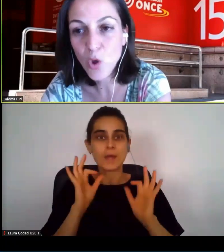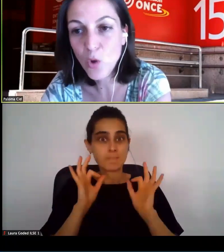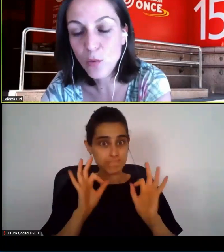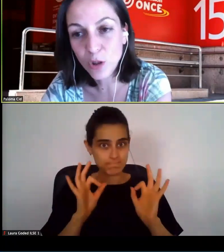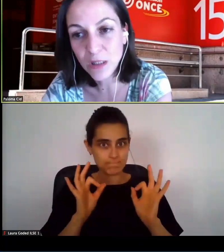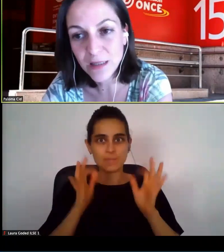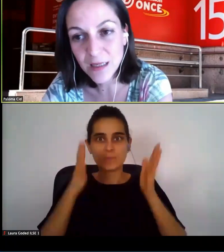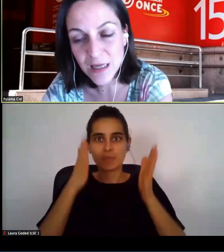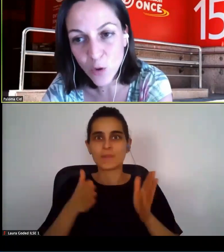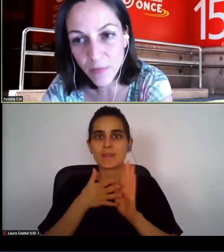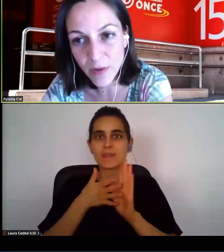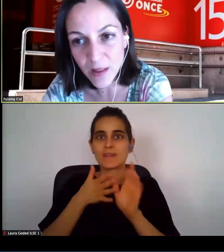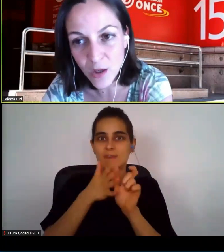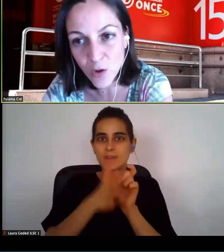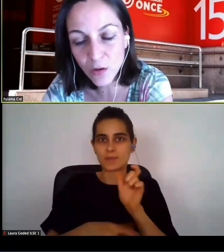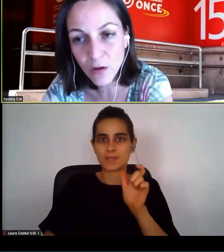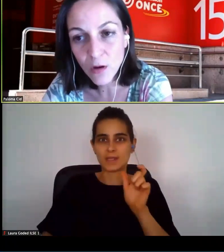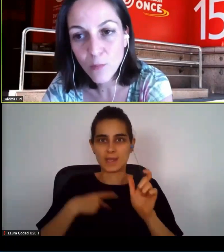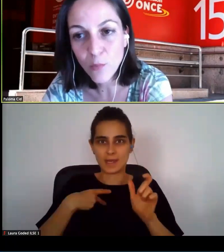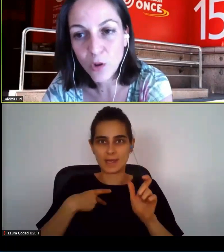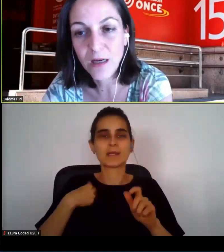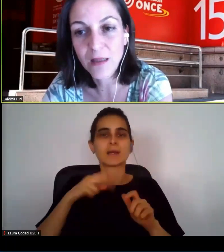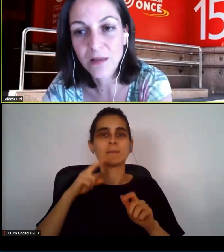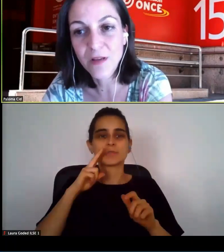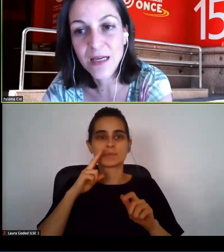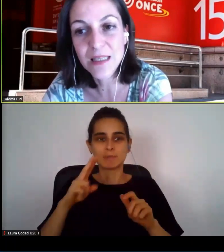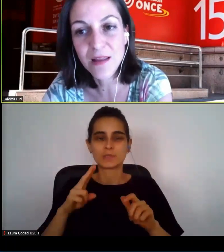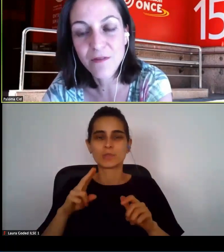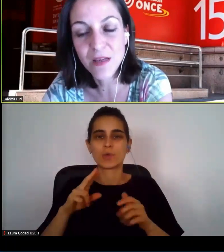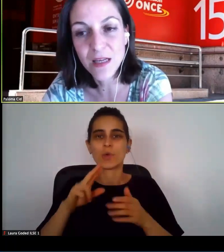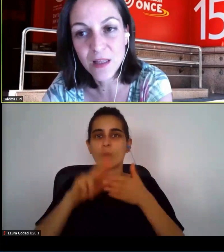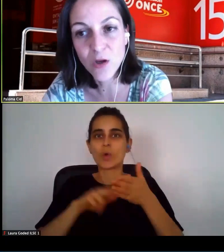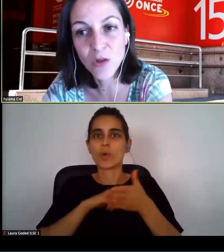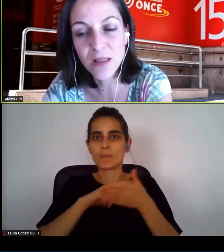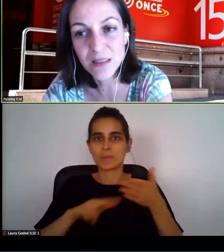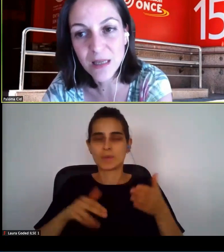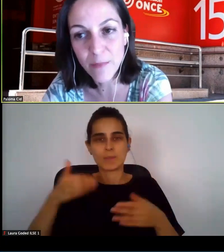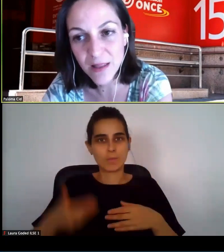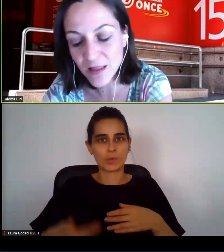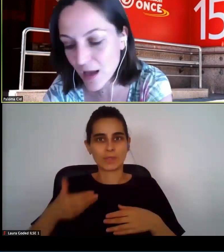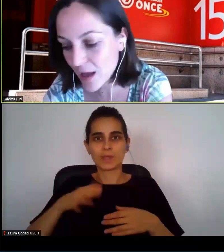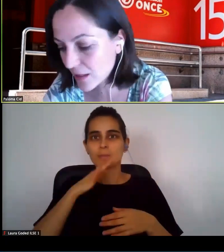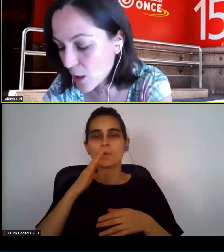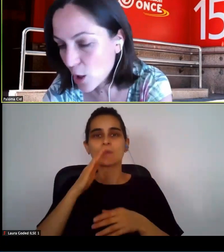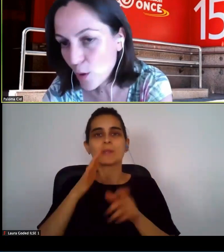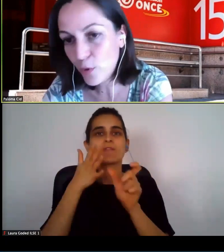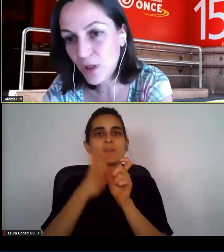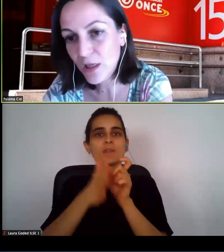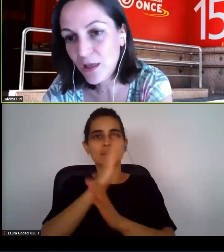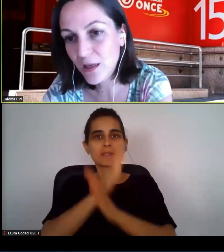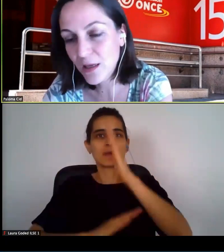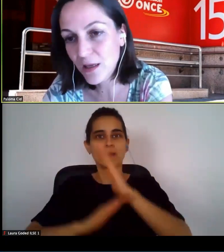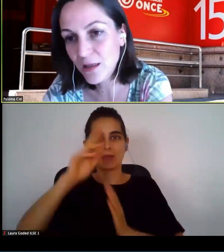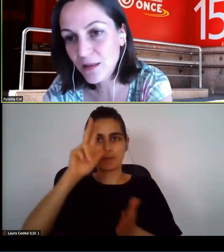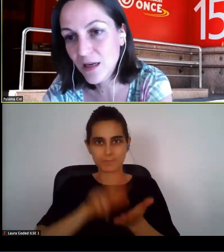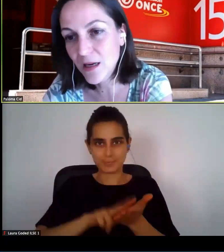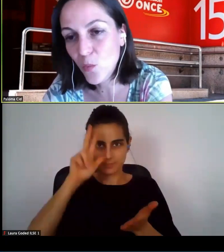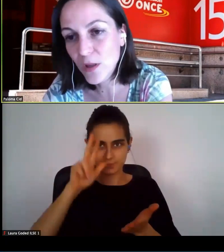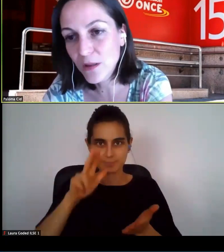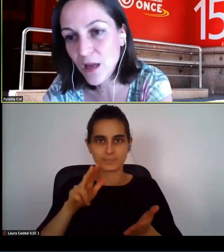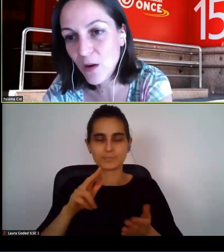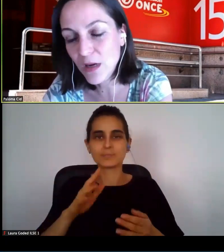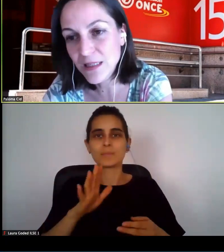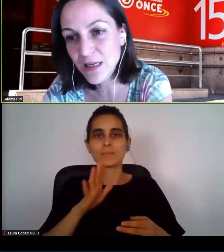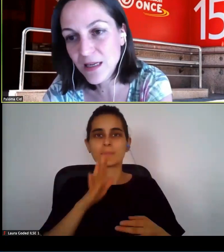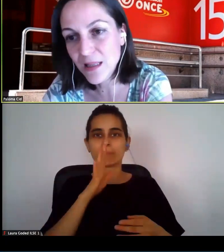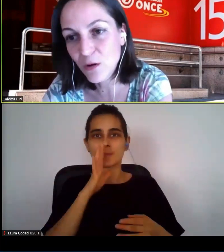visto lo importante que es la convención, porque ratifica esa definición de discapacidad, porque tiene en